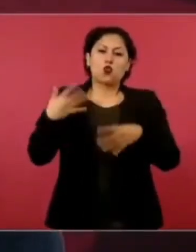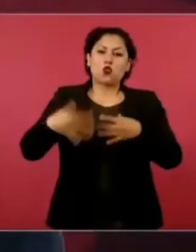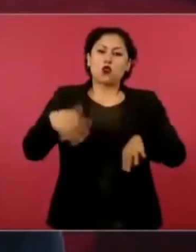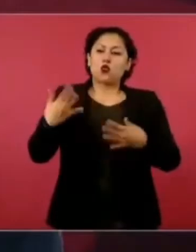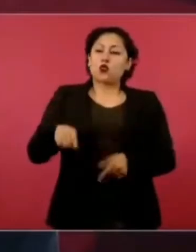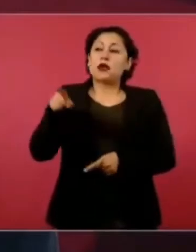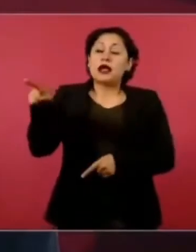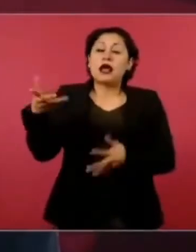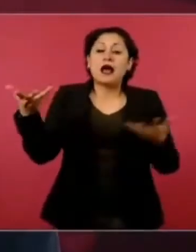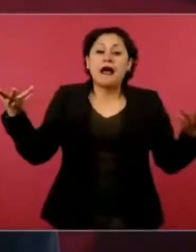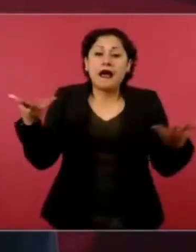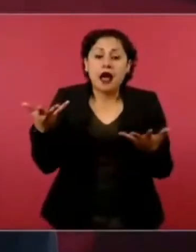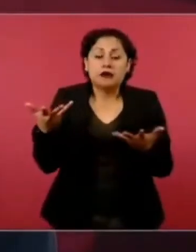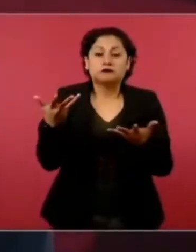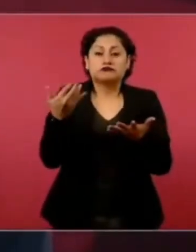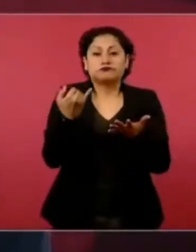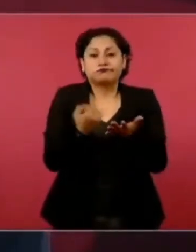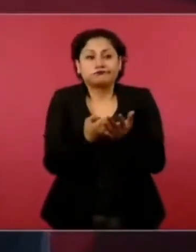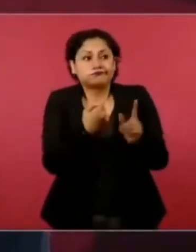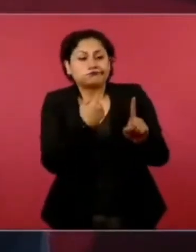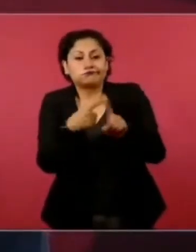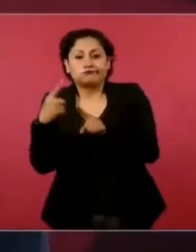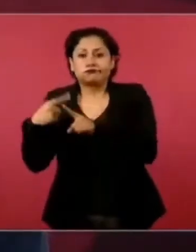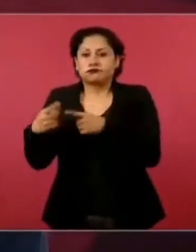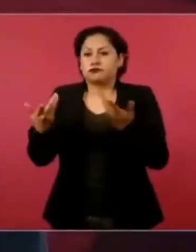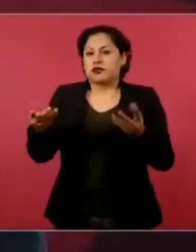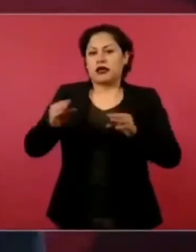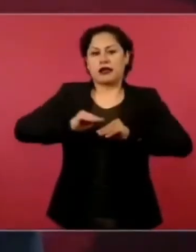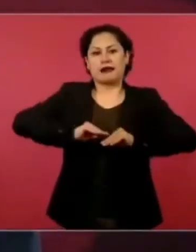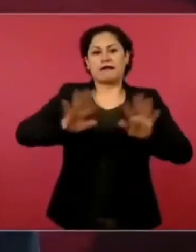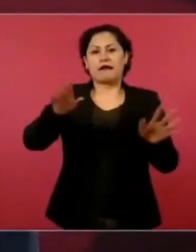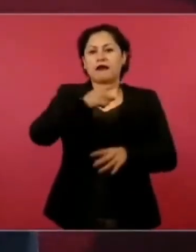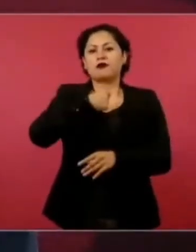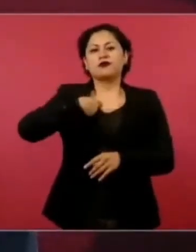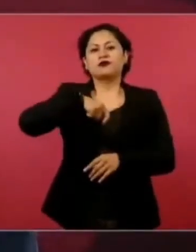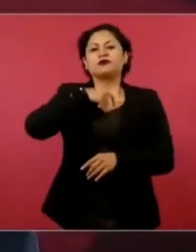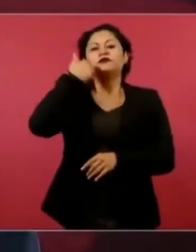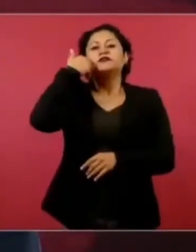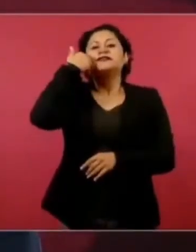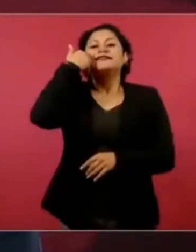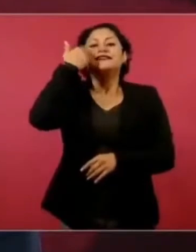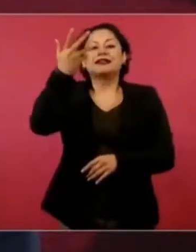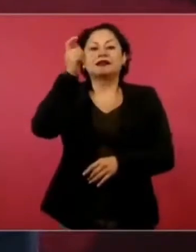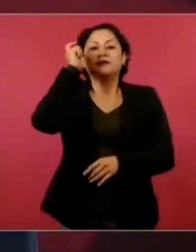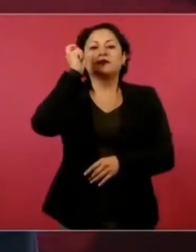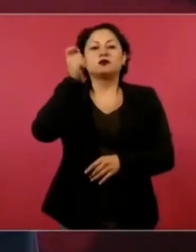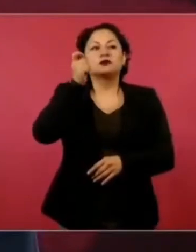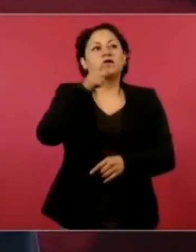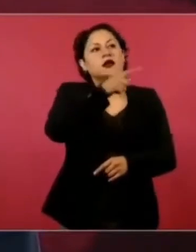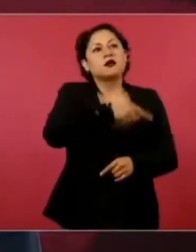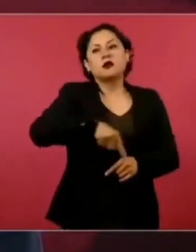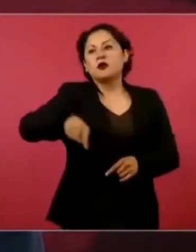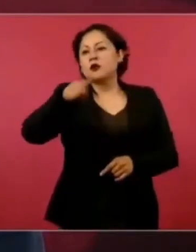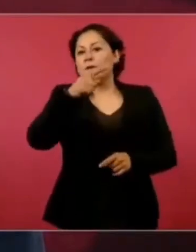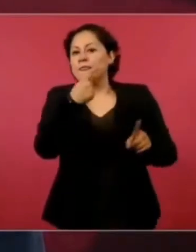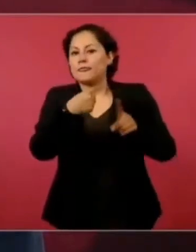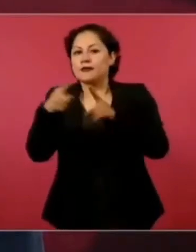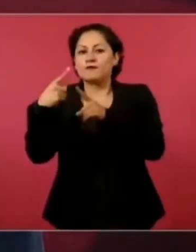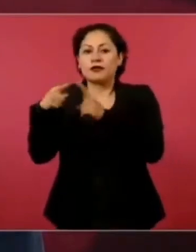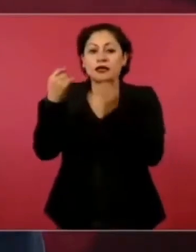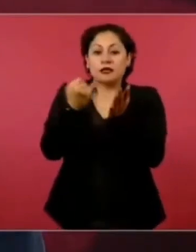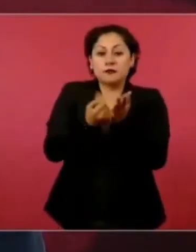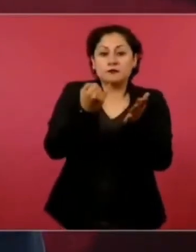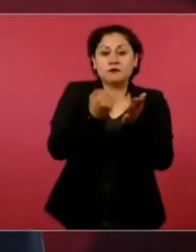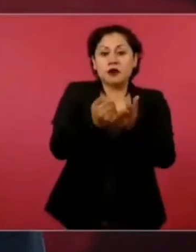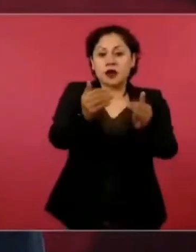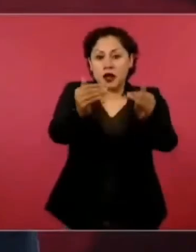tasas. Quisiéramos todos que bajaran las tasas de interés, porque si bajan las tasas de interés,